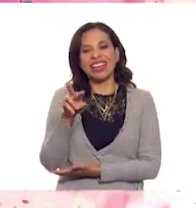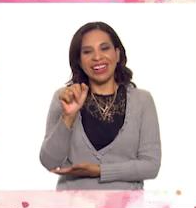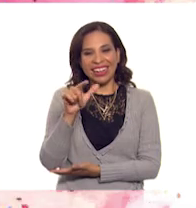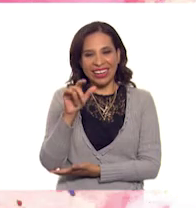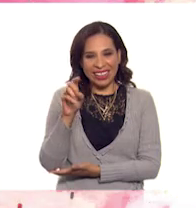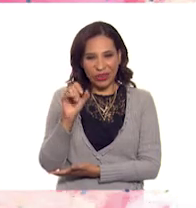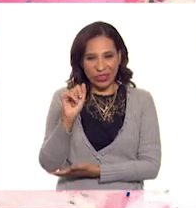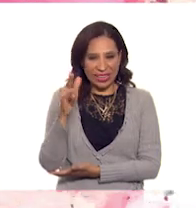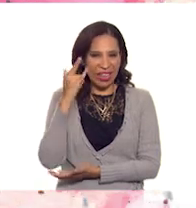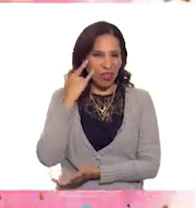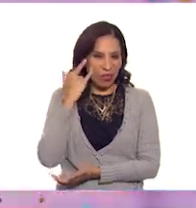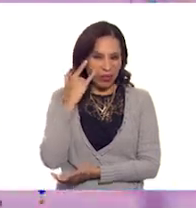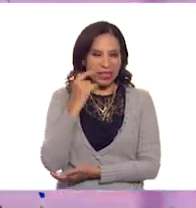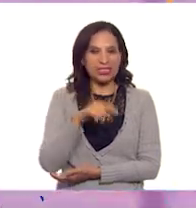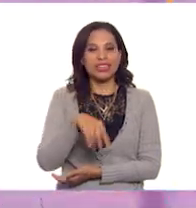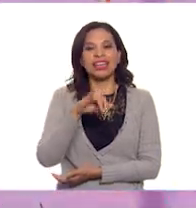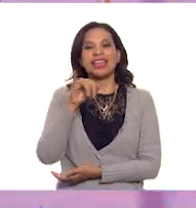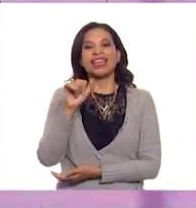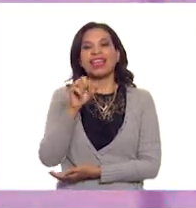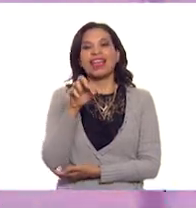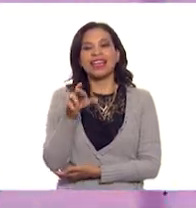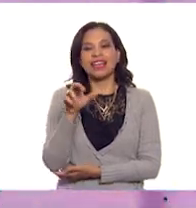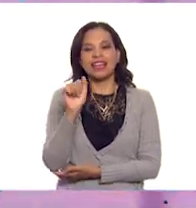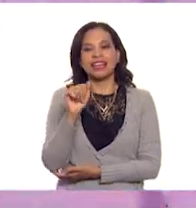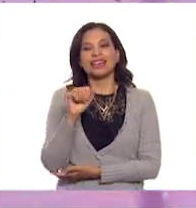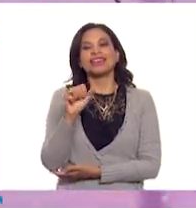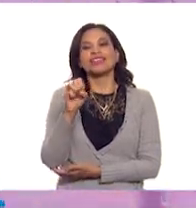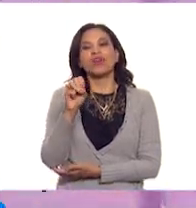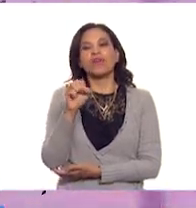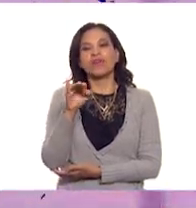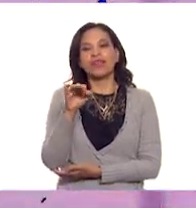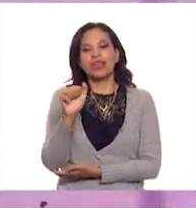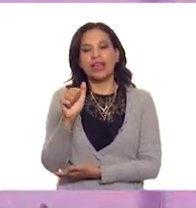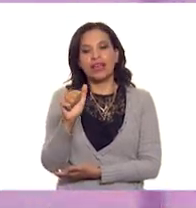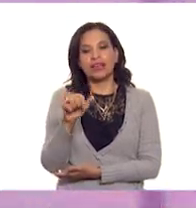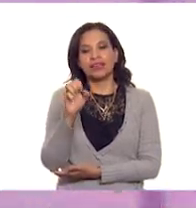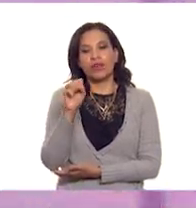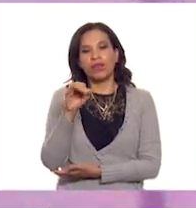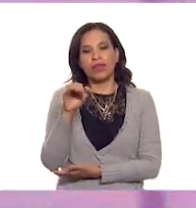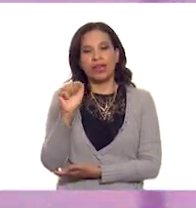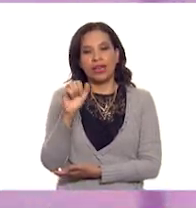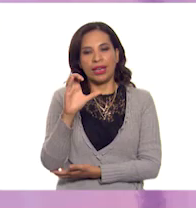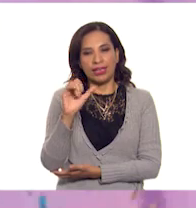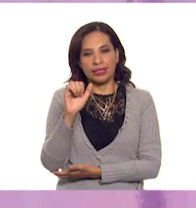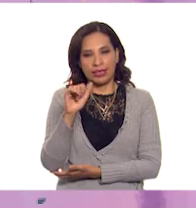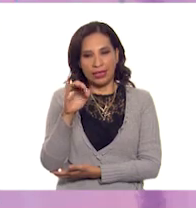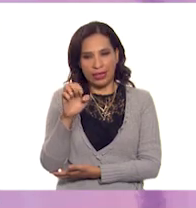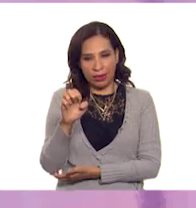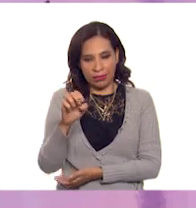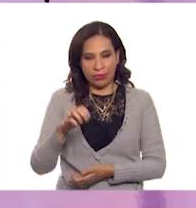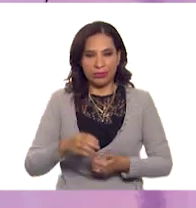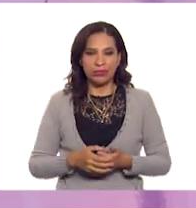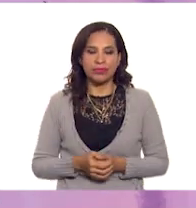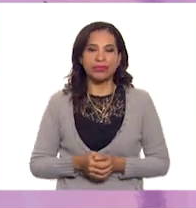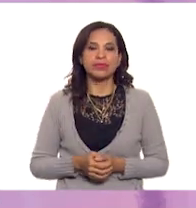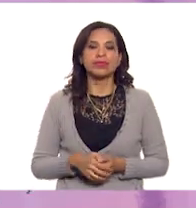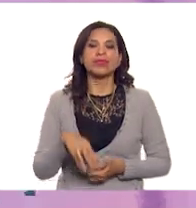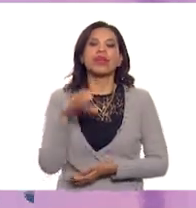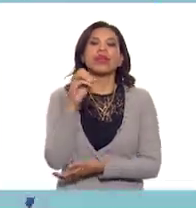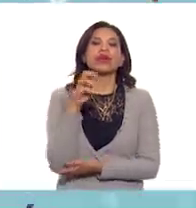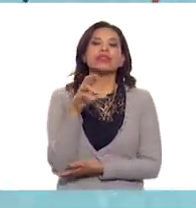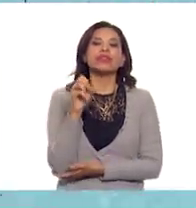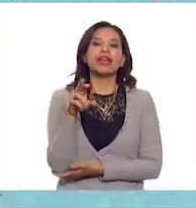de Campeche, Yair Alejandro, Sofía Ortiz, Sofía Cacique. A